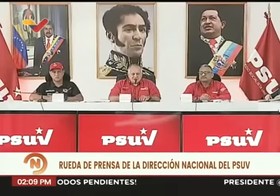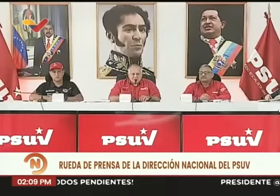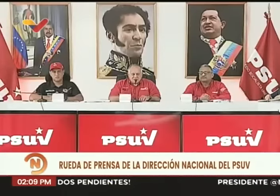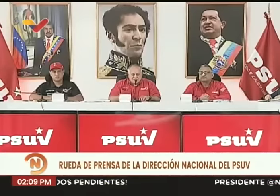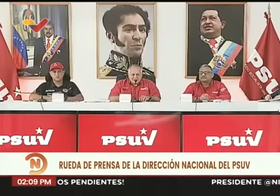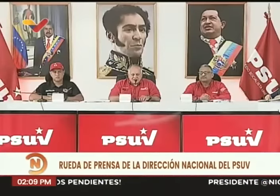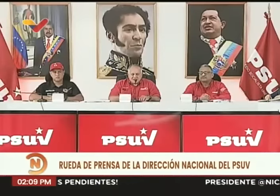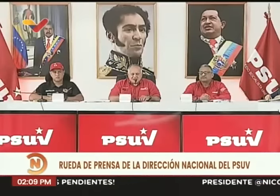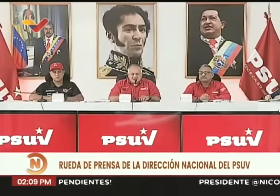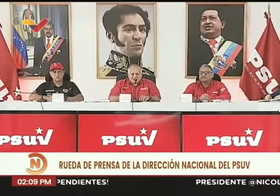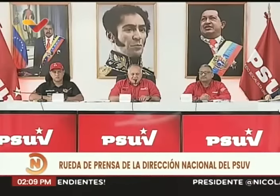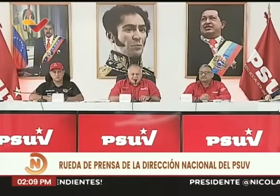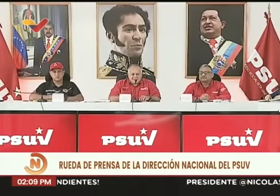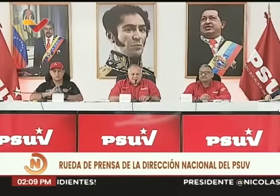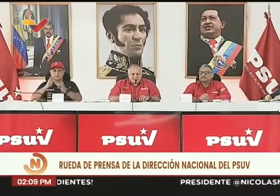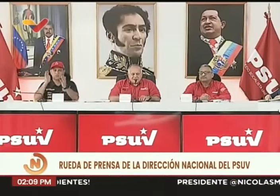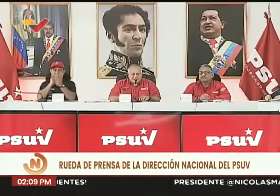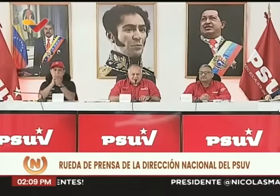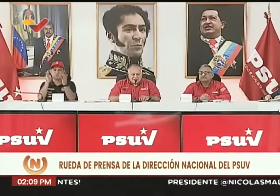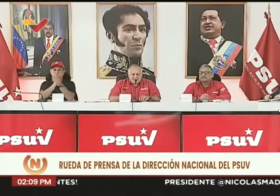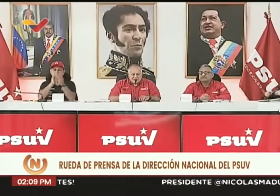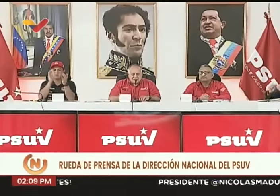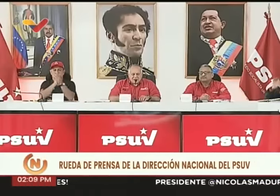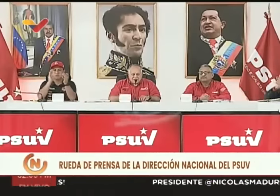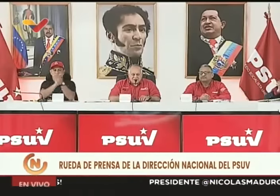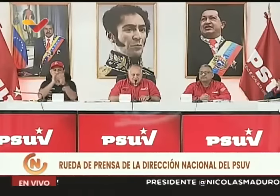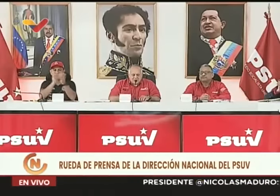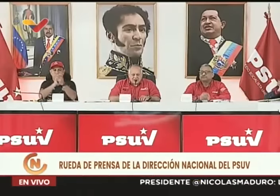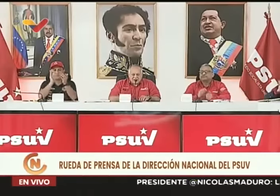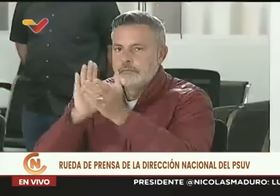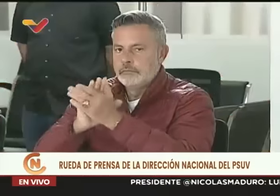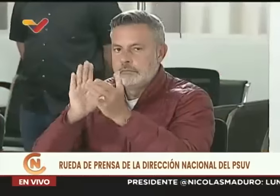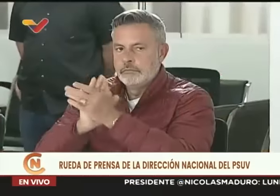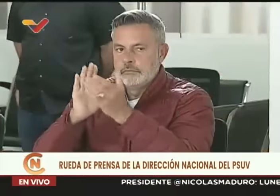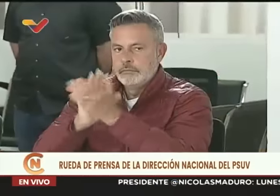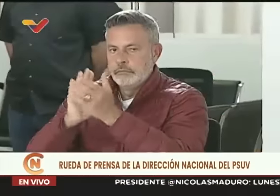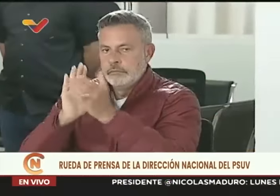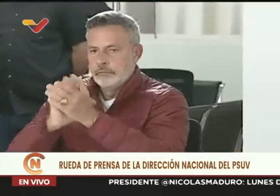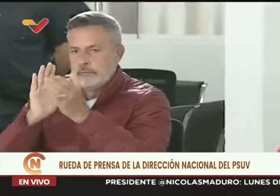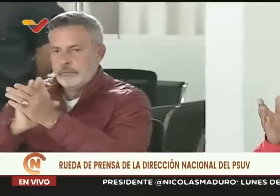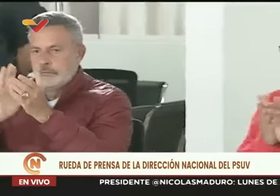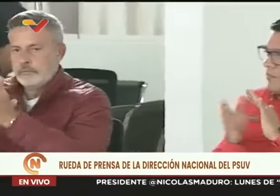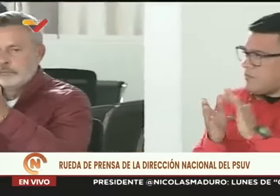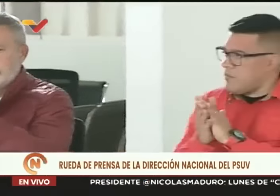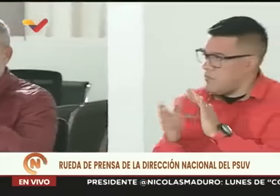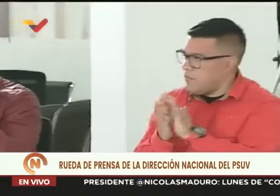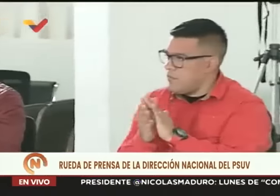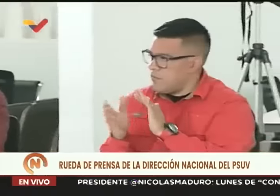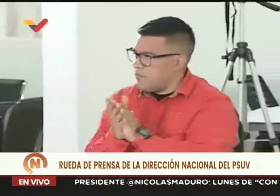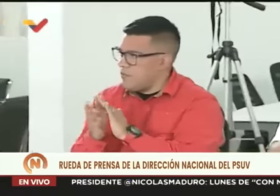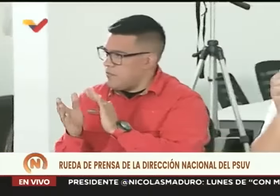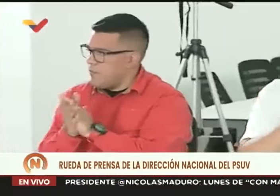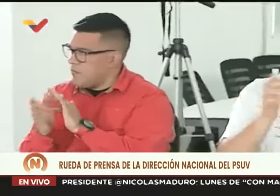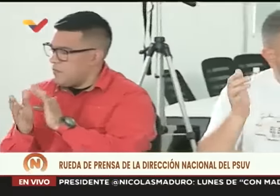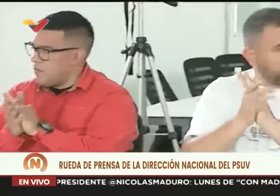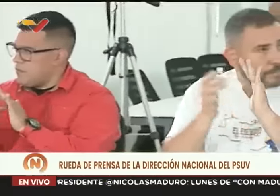además históricamente le seguirá perteneciendo a Venezuela, es de Venezuela.